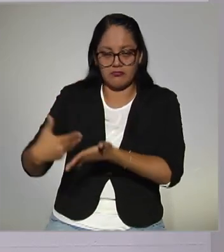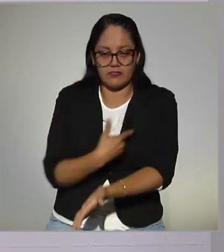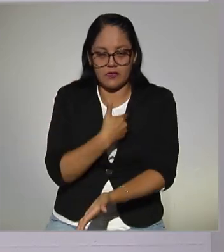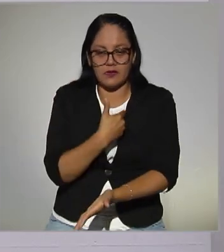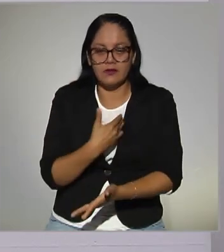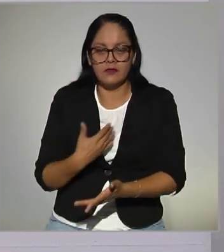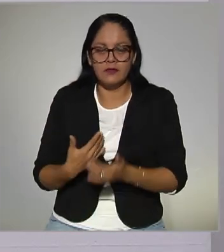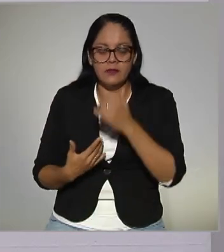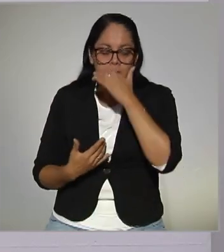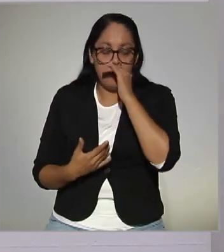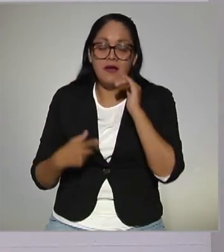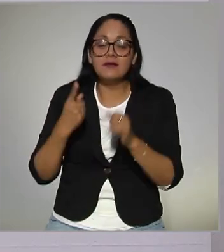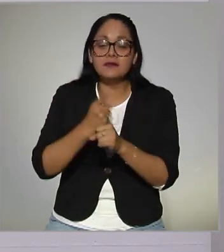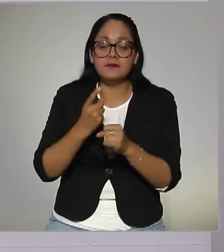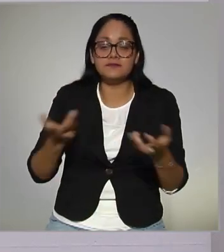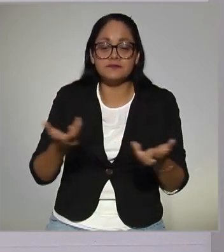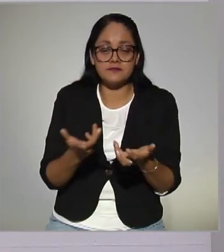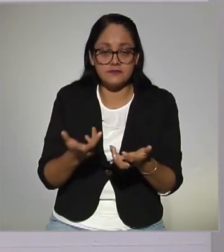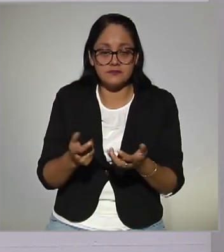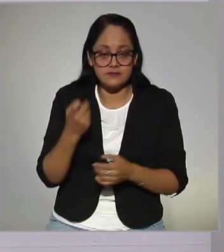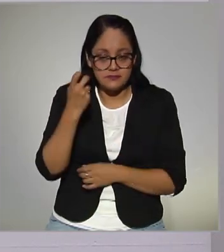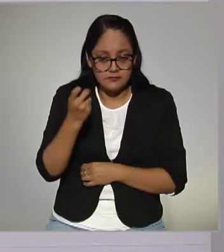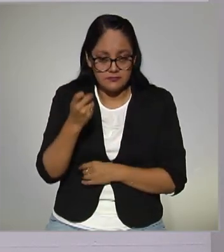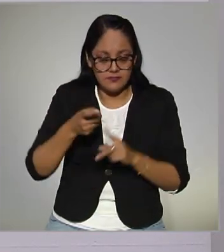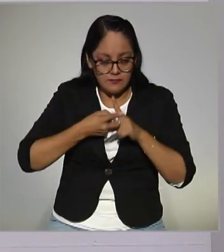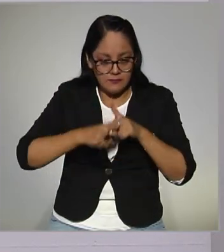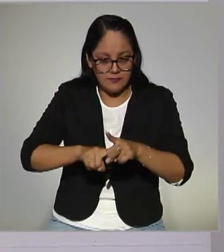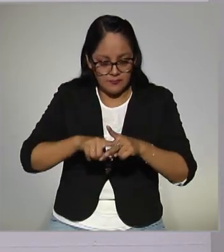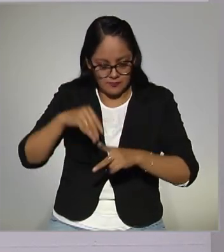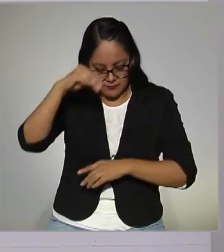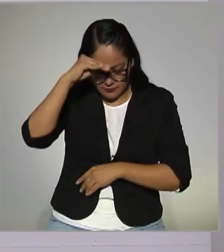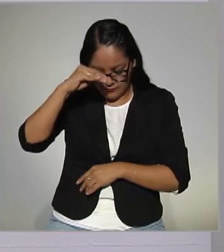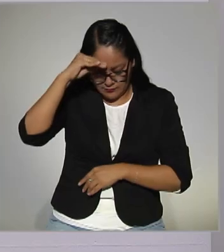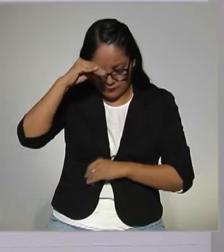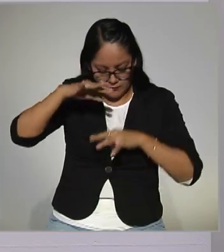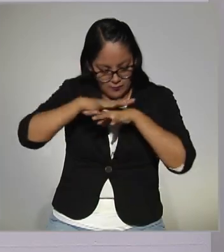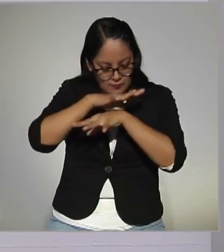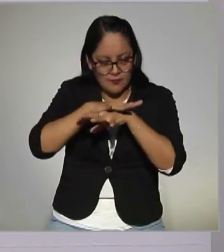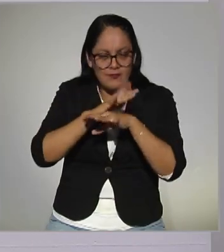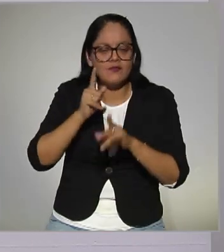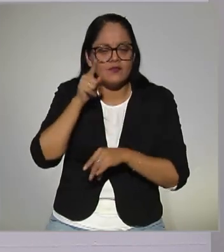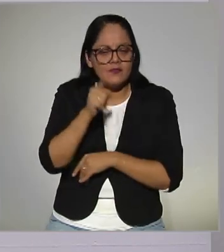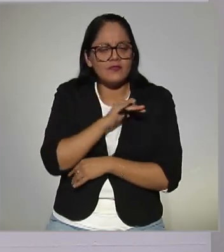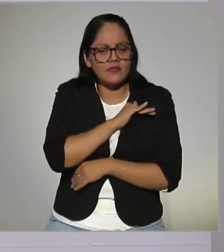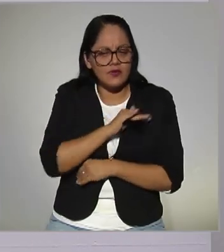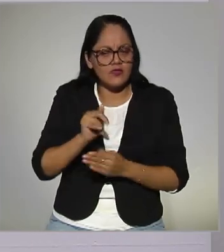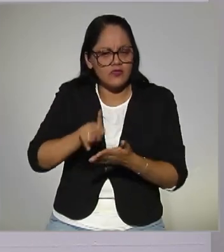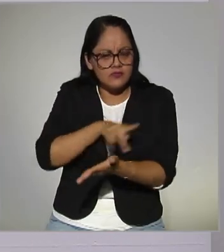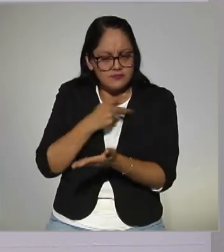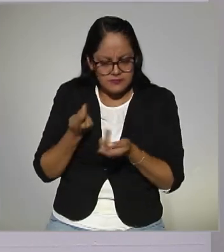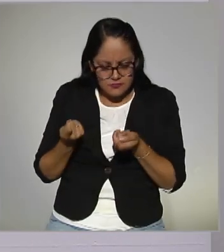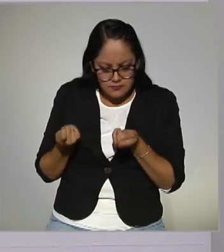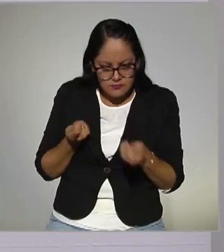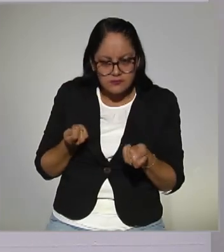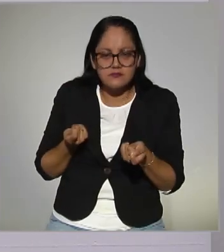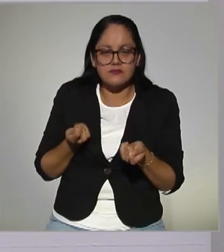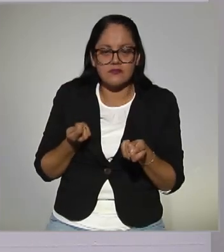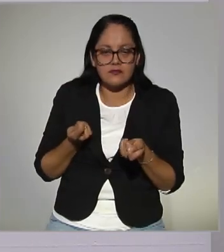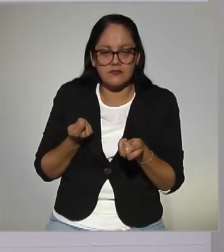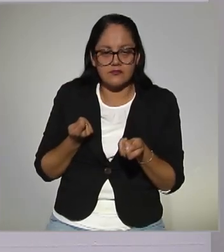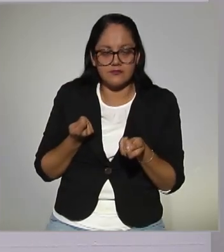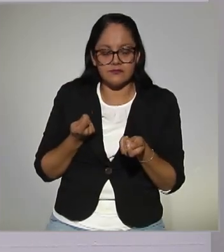Entonces, lo primero que hay que hacer es reelaborar esa parte, volverla a elaborar, en la cual tú puedas volver a tener ese control que se te fue